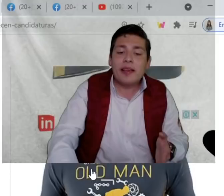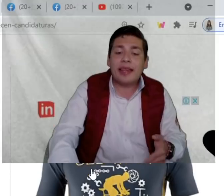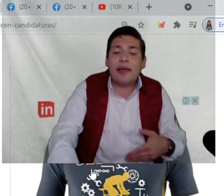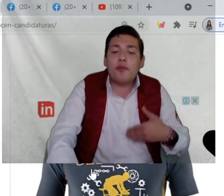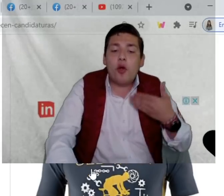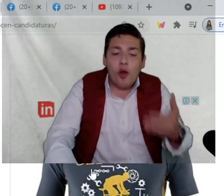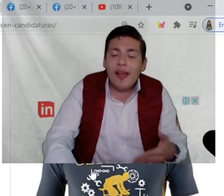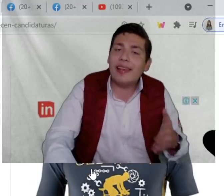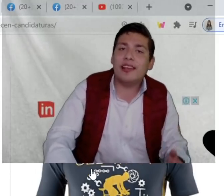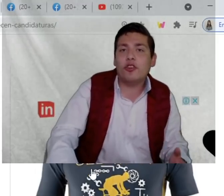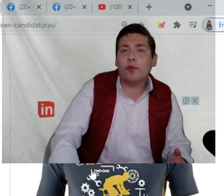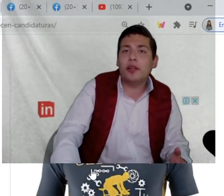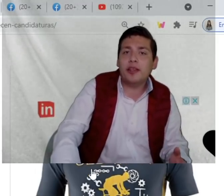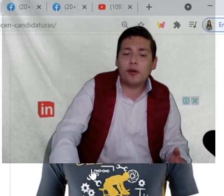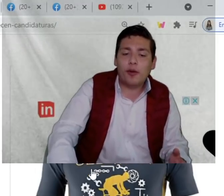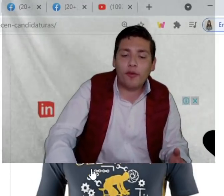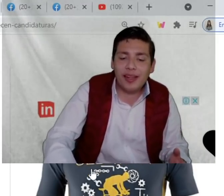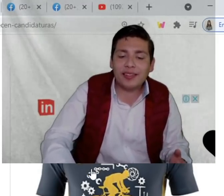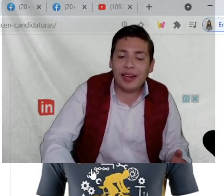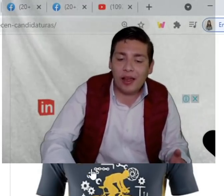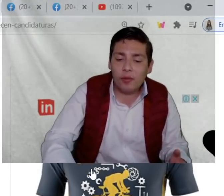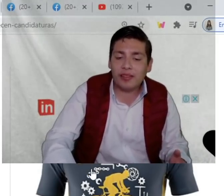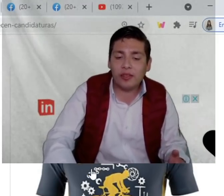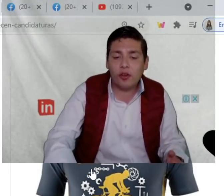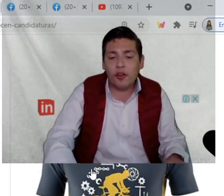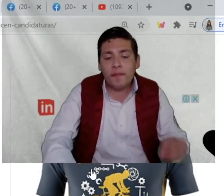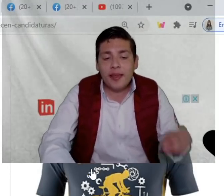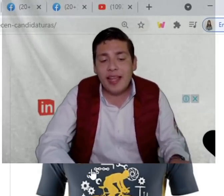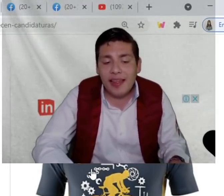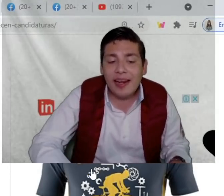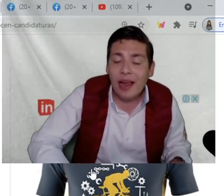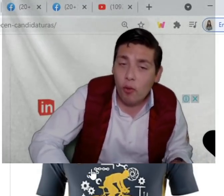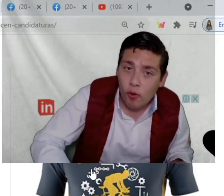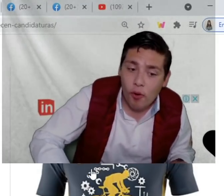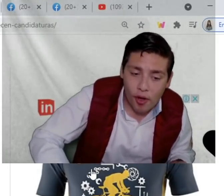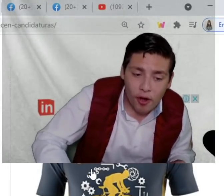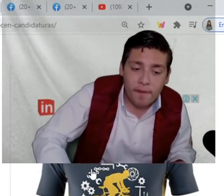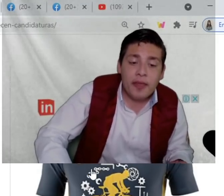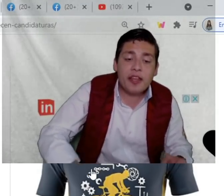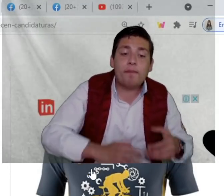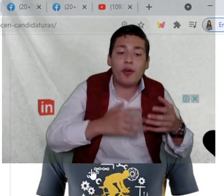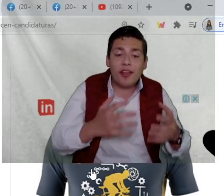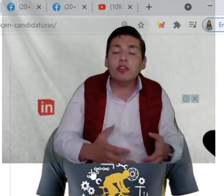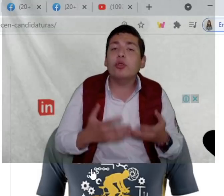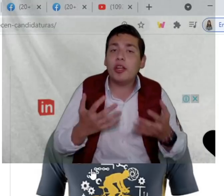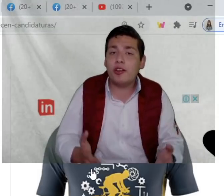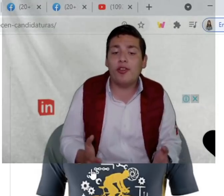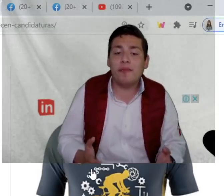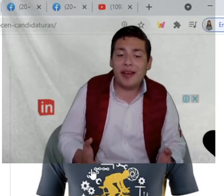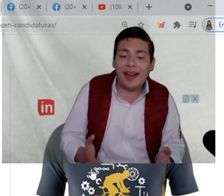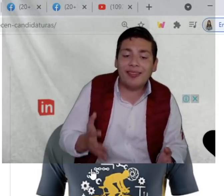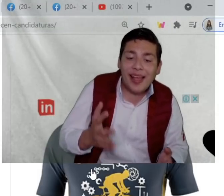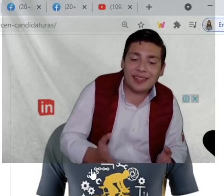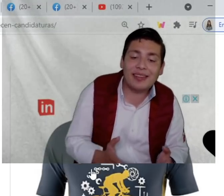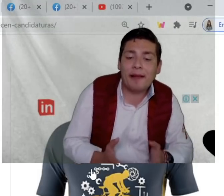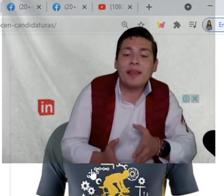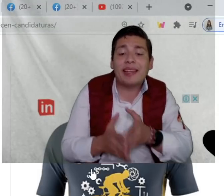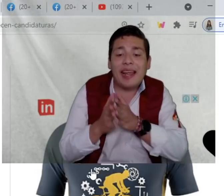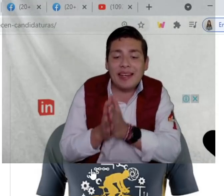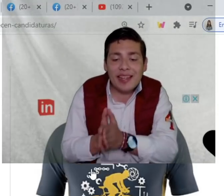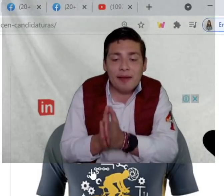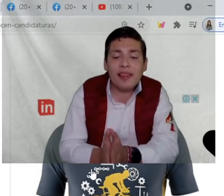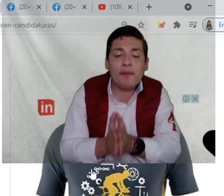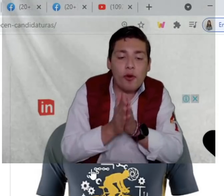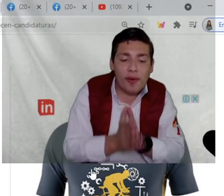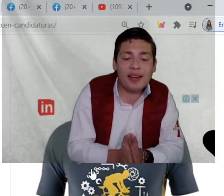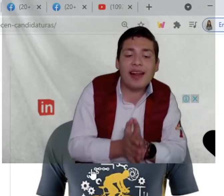INE que violó el derecho político de Félix Salgado Macedonio y del Raúl Morón, y por ello sugirió de manera tácita que